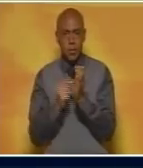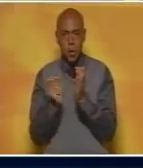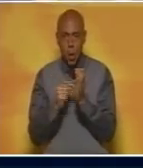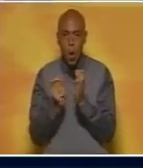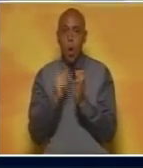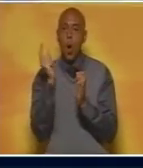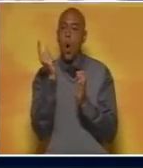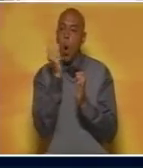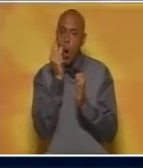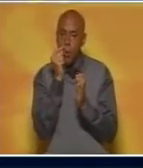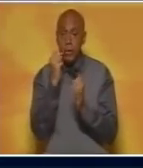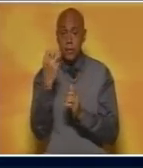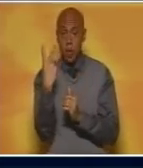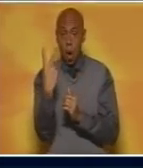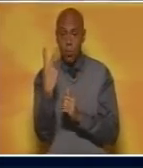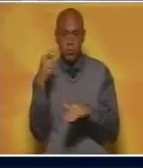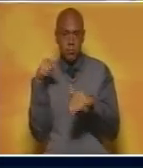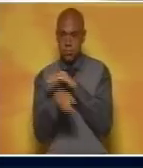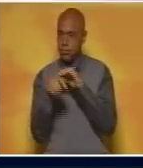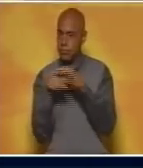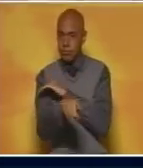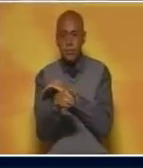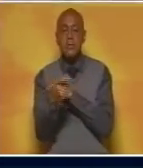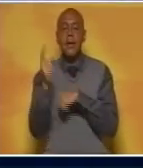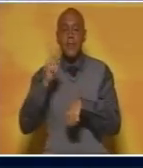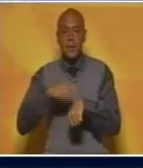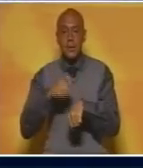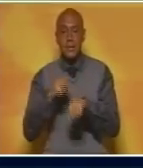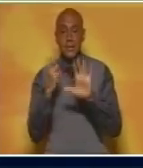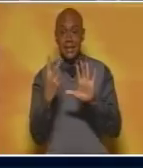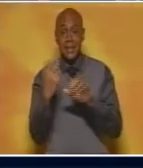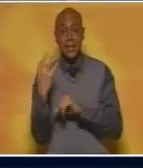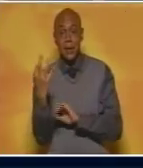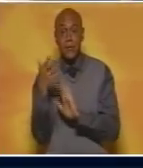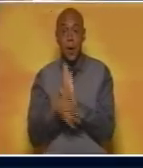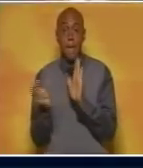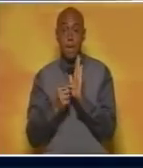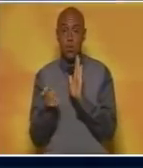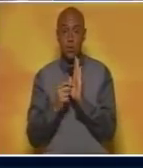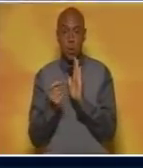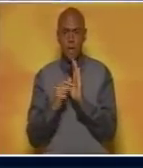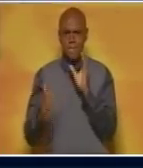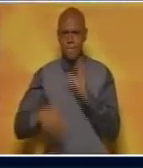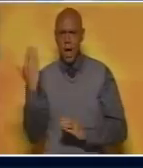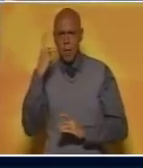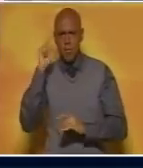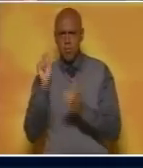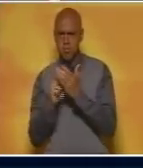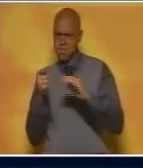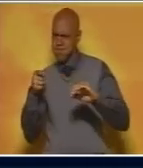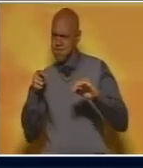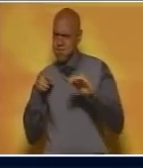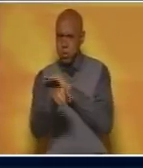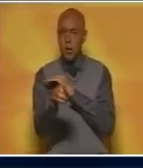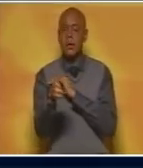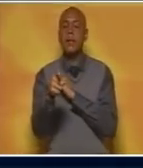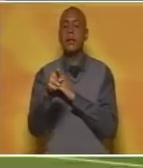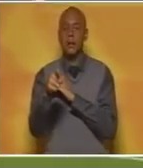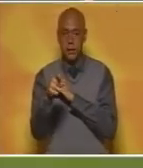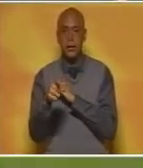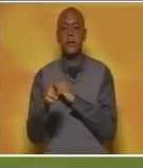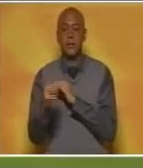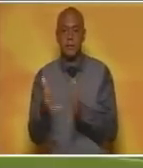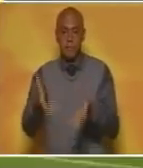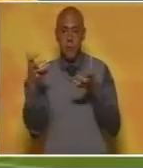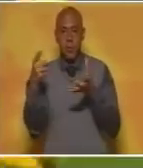Rashford marcó los 2 goles y se lució en el minuto 73 para darle el triunfo contundente a su equipo y seguir el camino por la